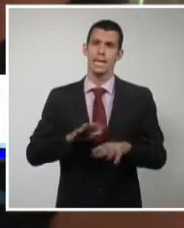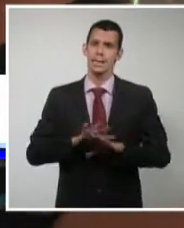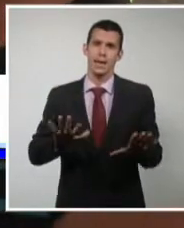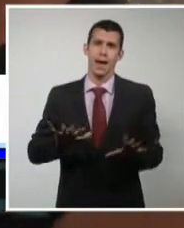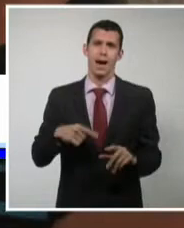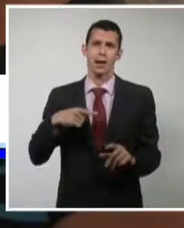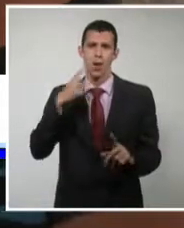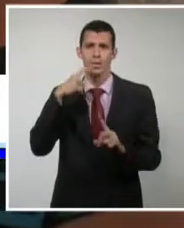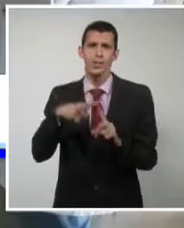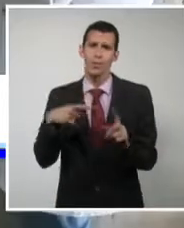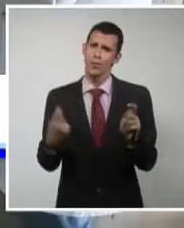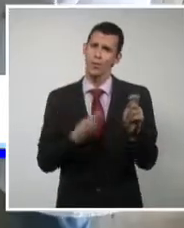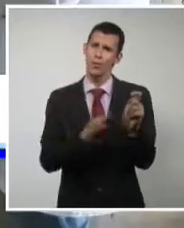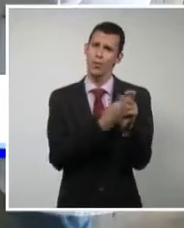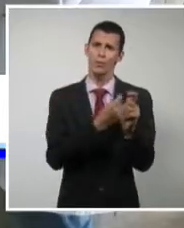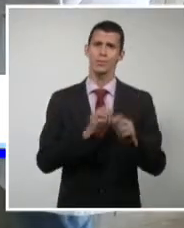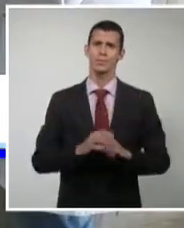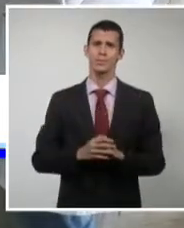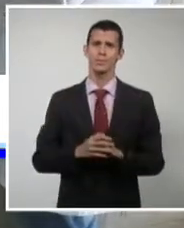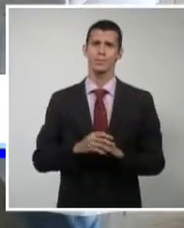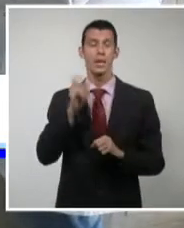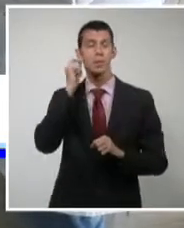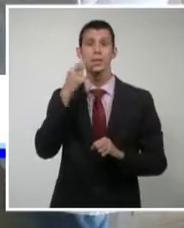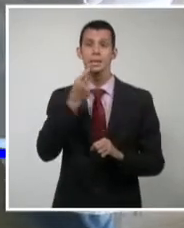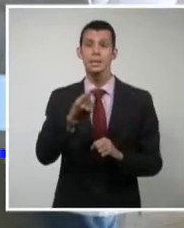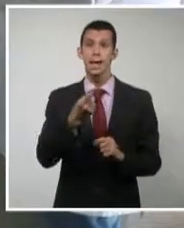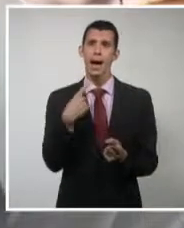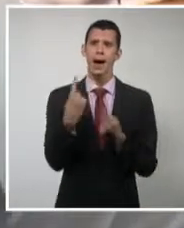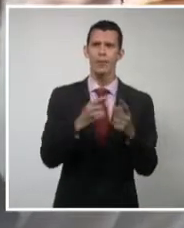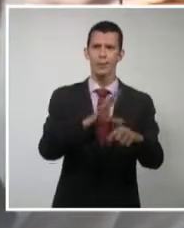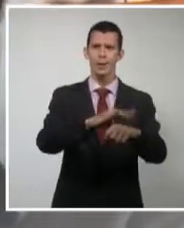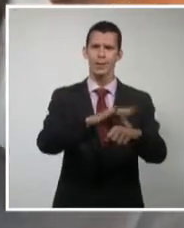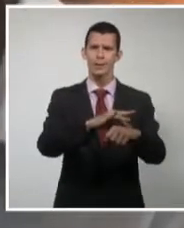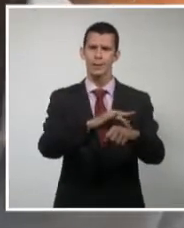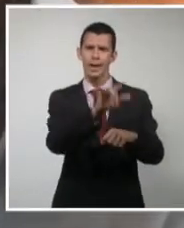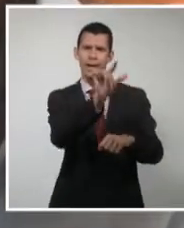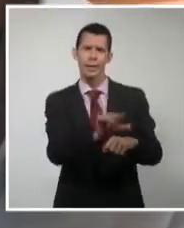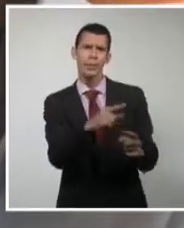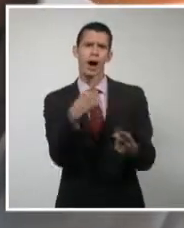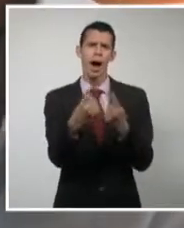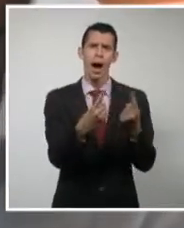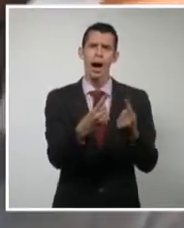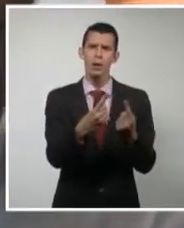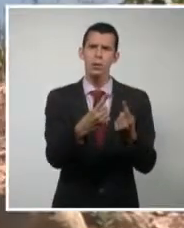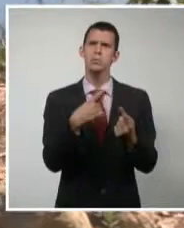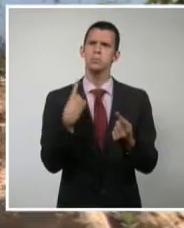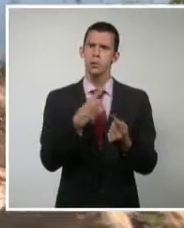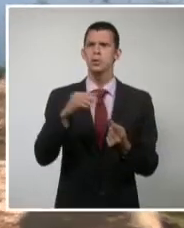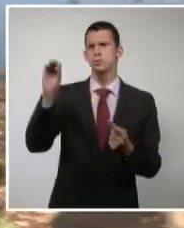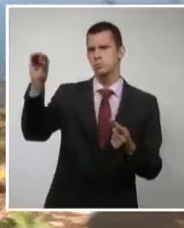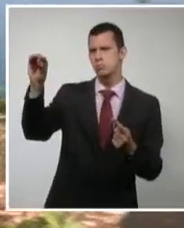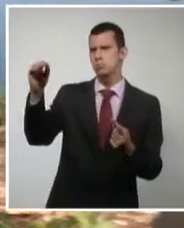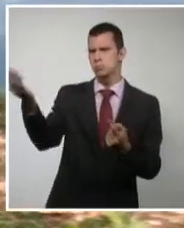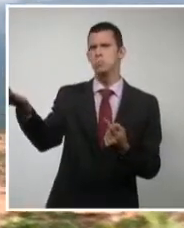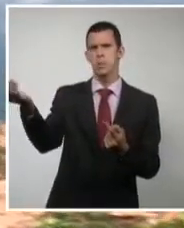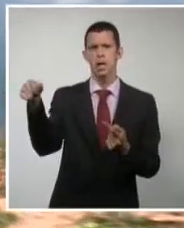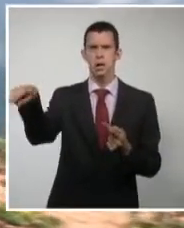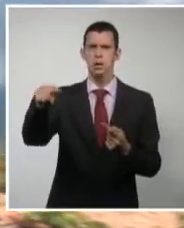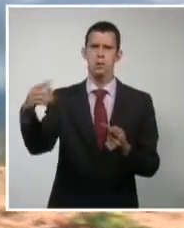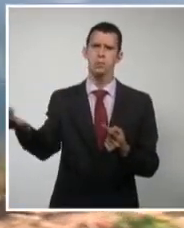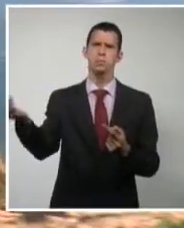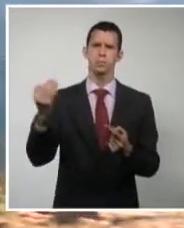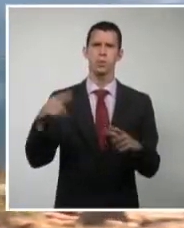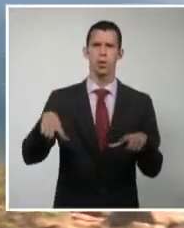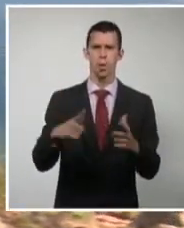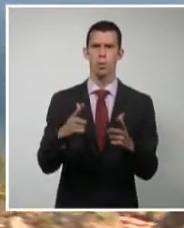personas, hay personas que viven solos. Si hay alguien enfermo, uno lo manda a buscar, si alguien se siente mal, uno lo manda a buscar también. Aún lejos de los hospitales